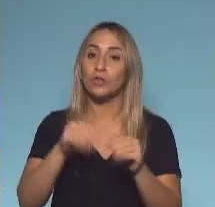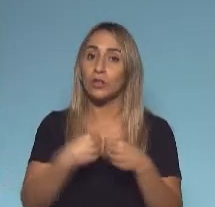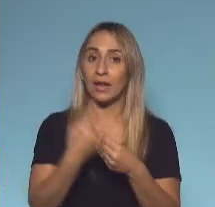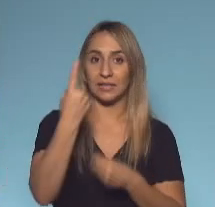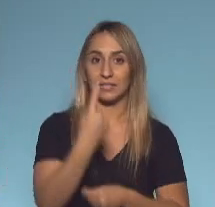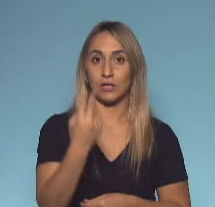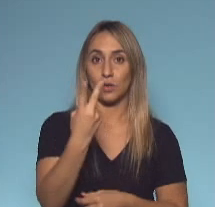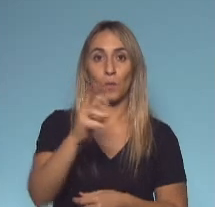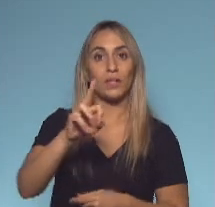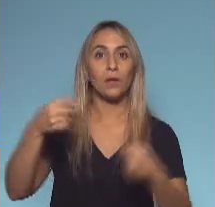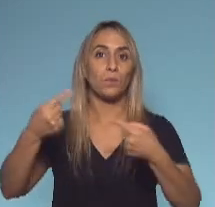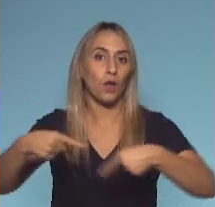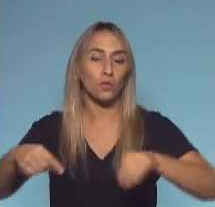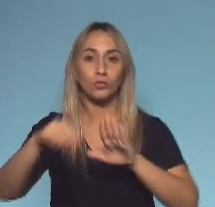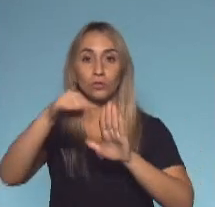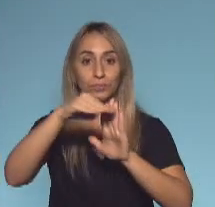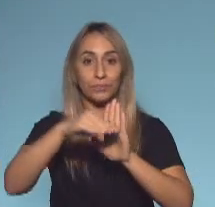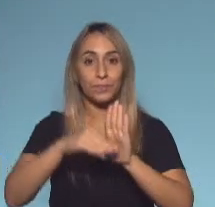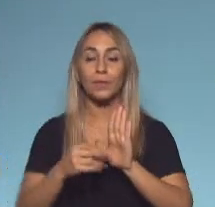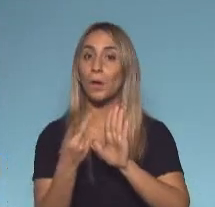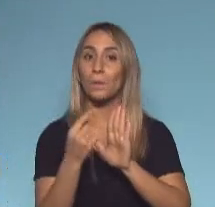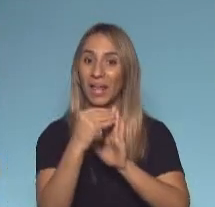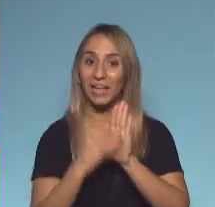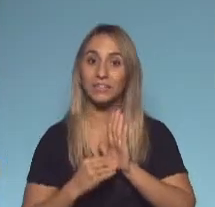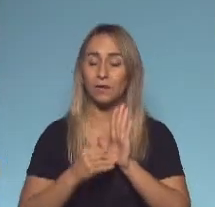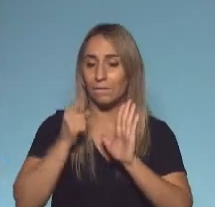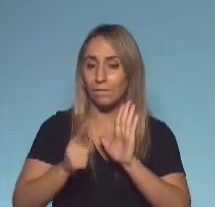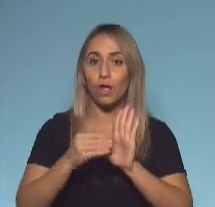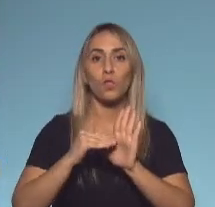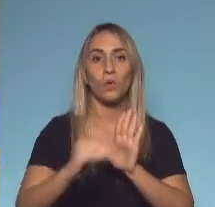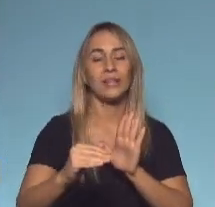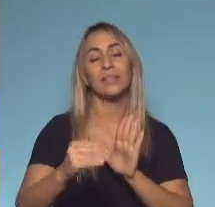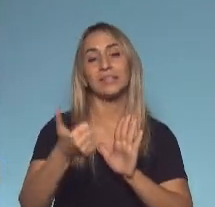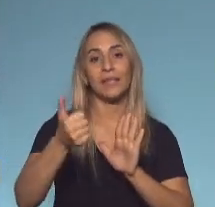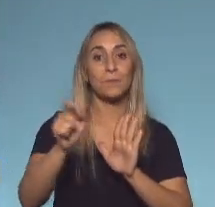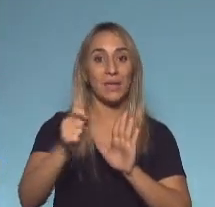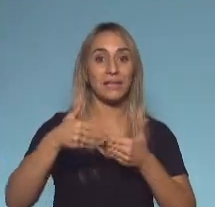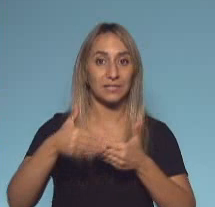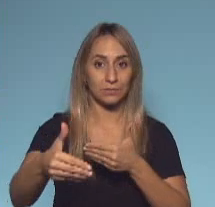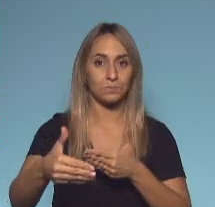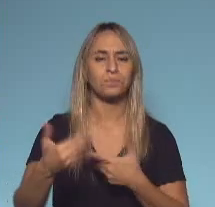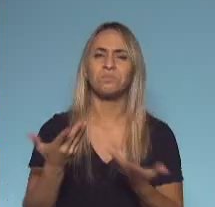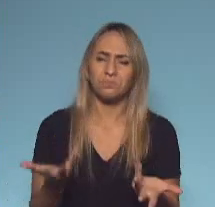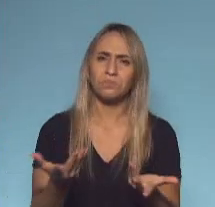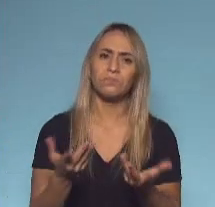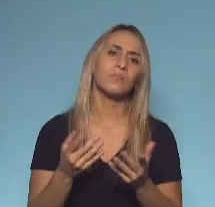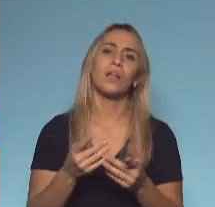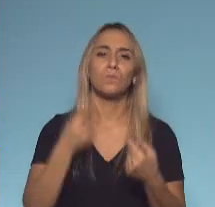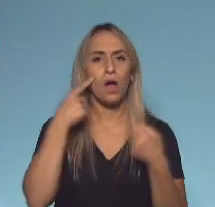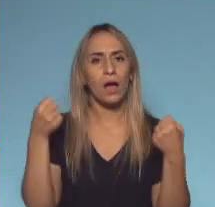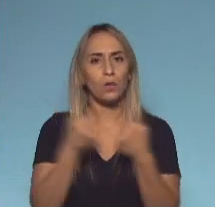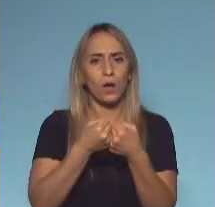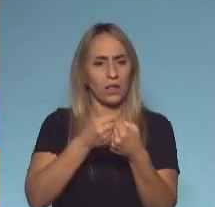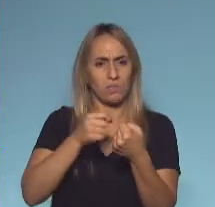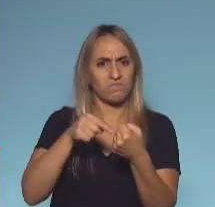120 productos congelados de acá a 6 meses. A ver, ¿cuál es el motivo, cuál es el origen de este acuerdo que se